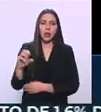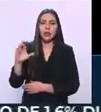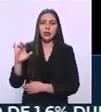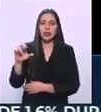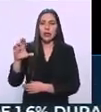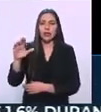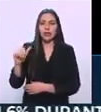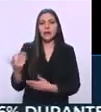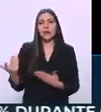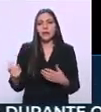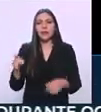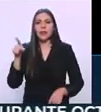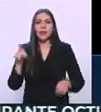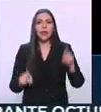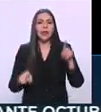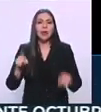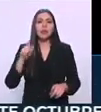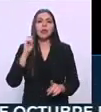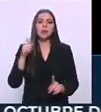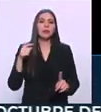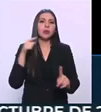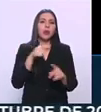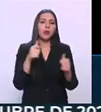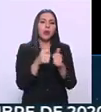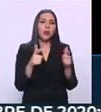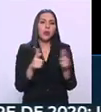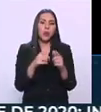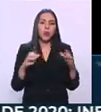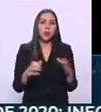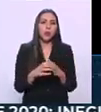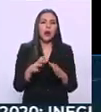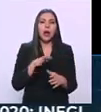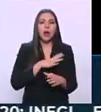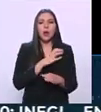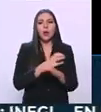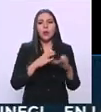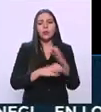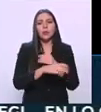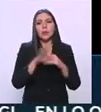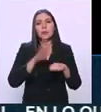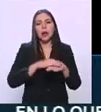esta corporación con preeminencia de los beneficios